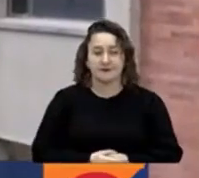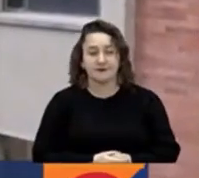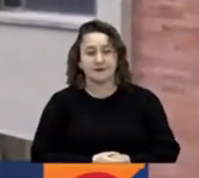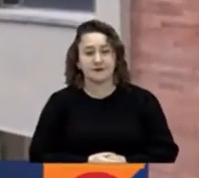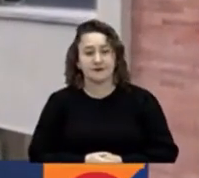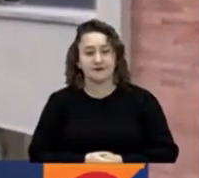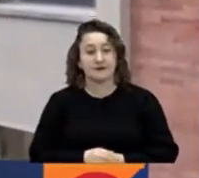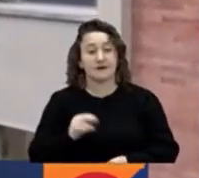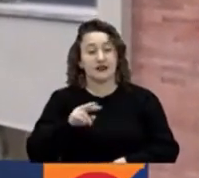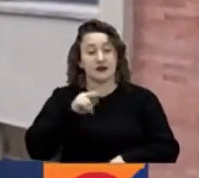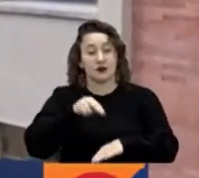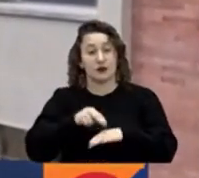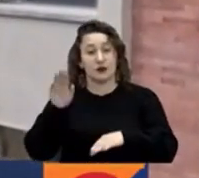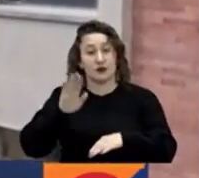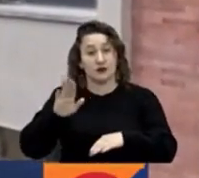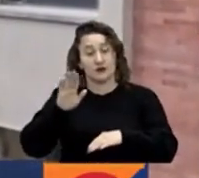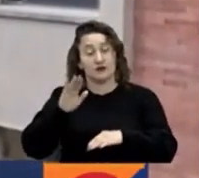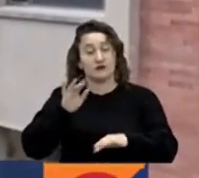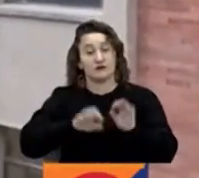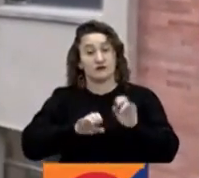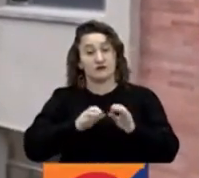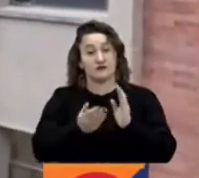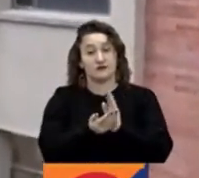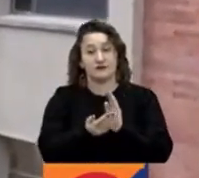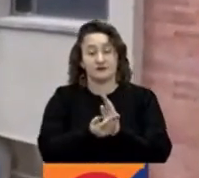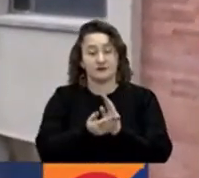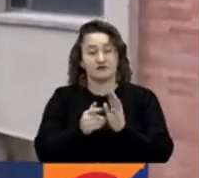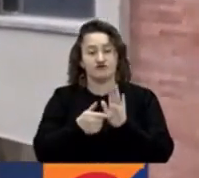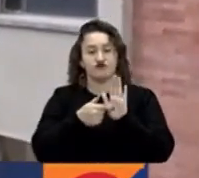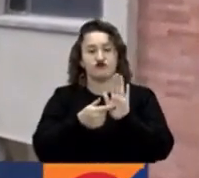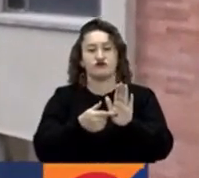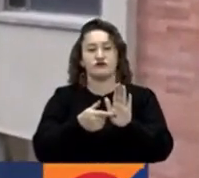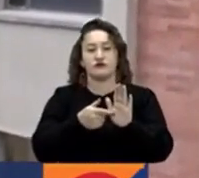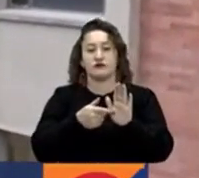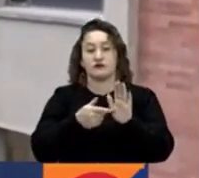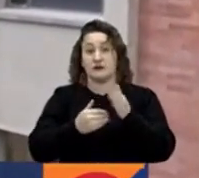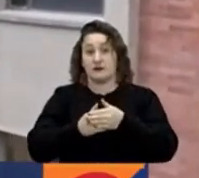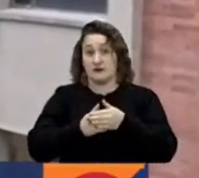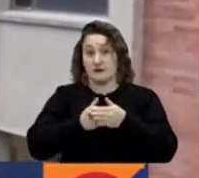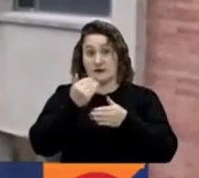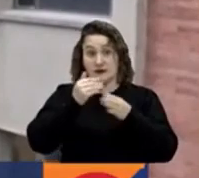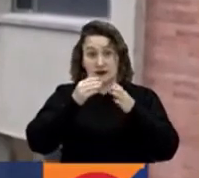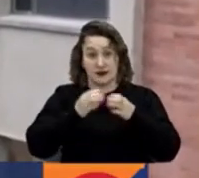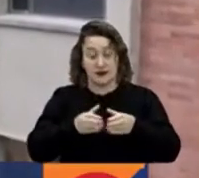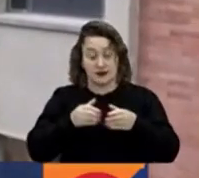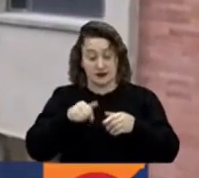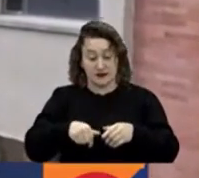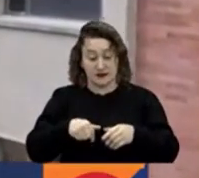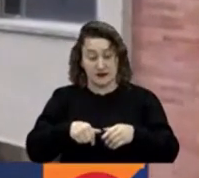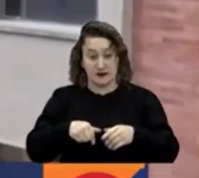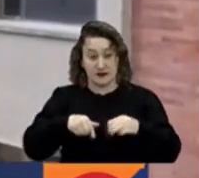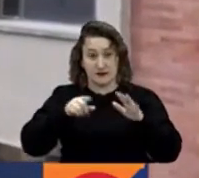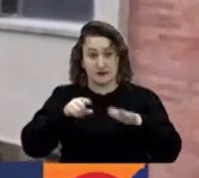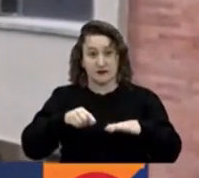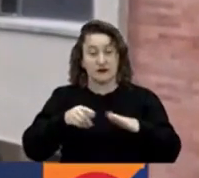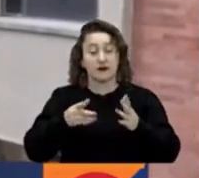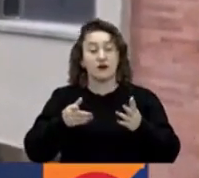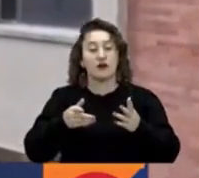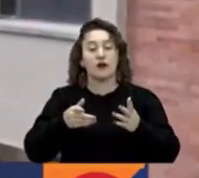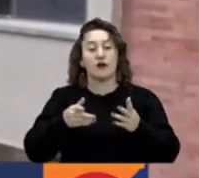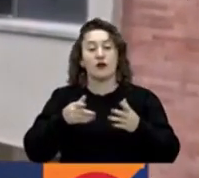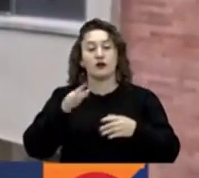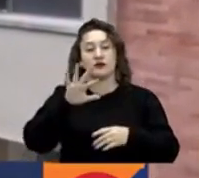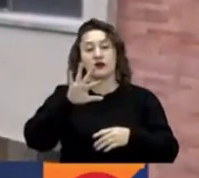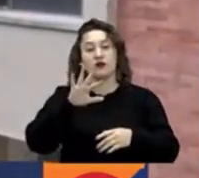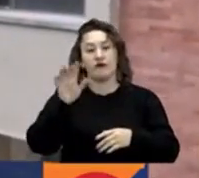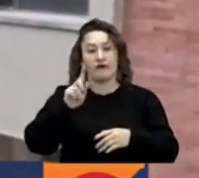de Nariño, la Secretaría de Educación dio a conocer que el inicio de clases para este periodo académico iniciará a partir del 5